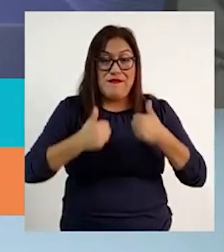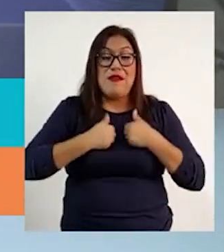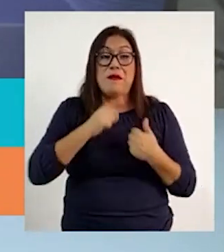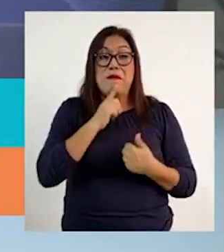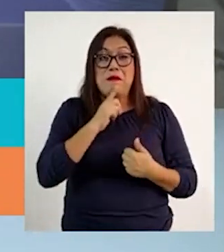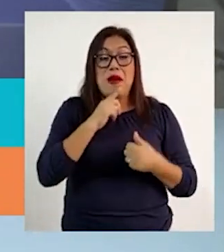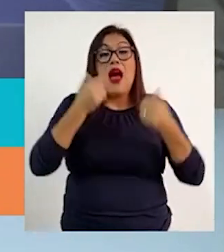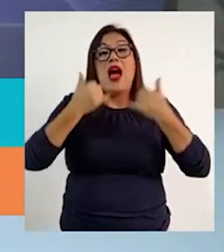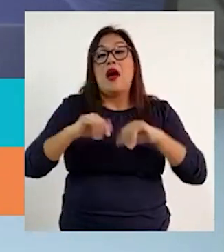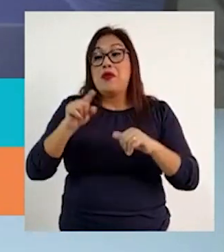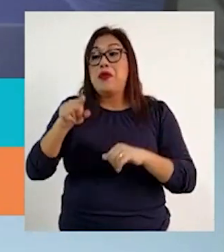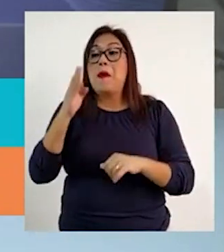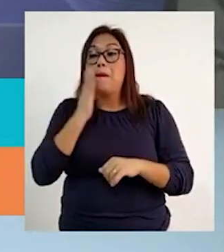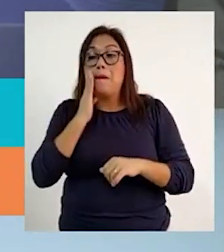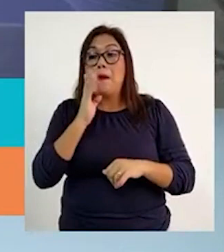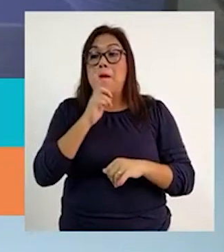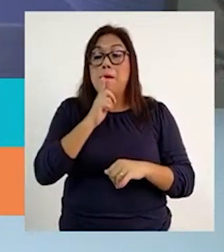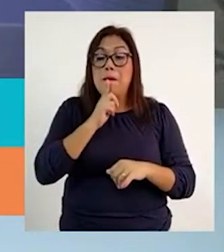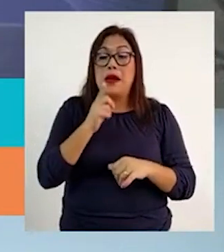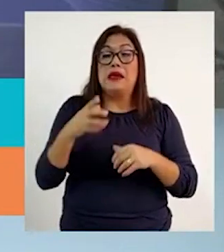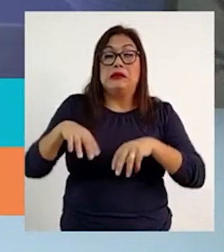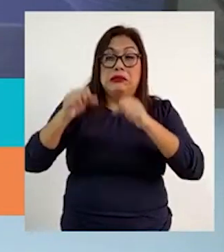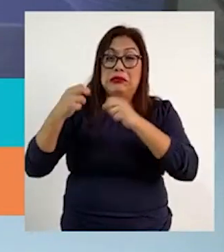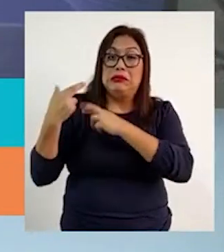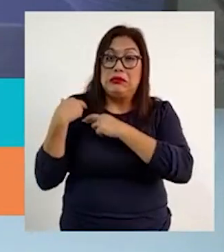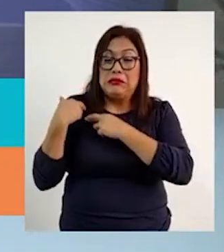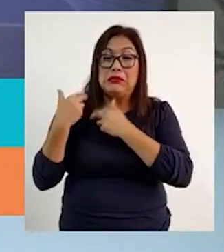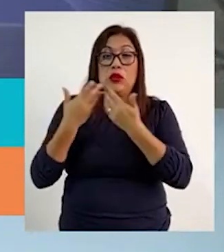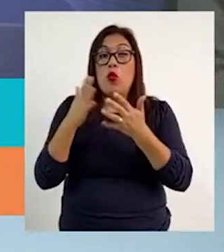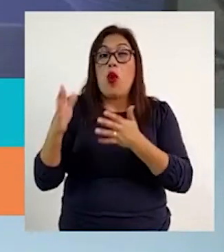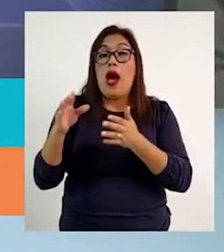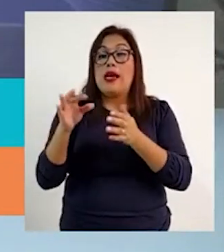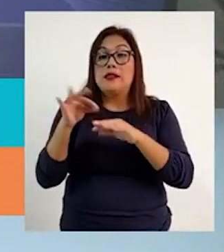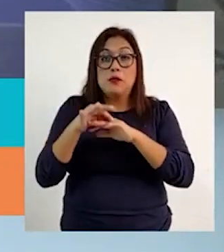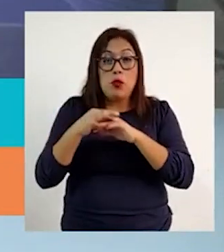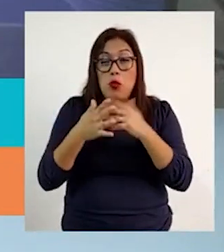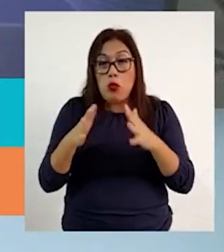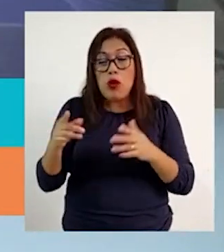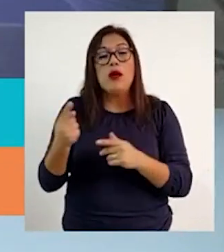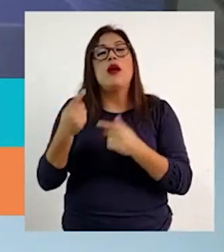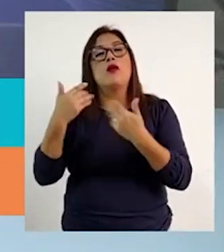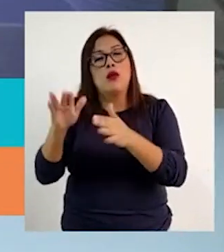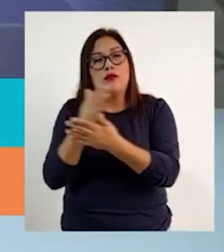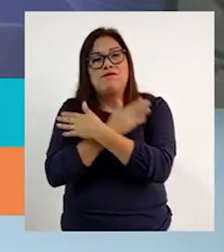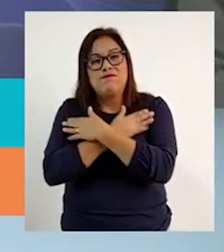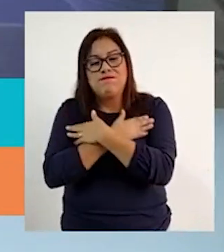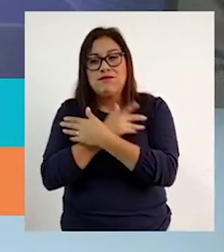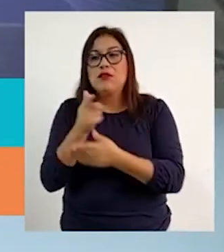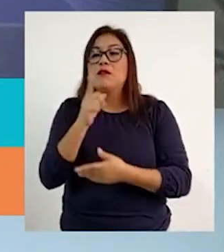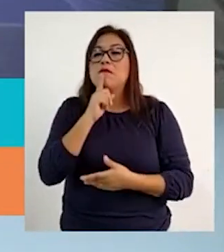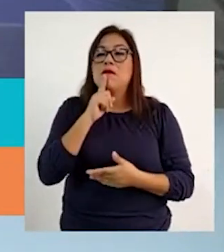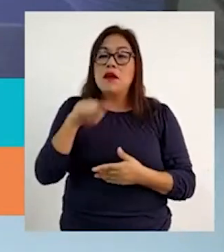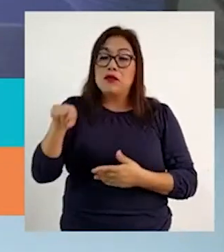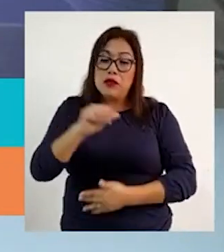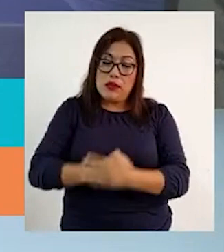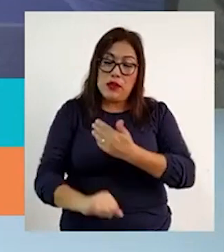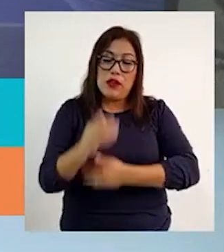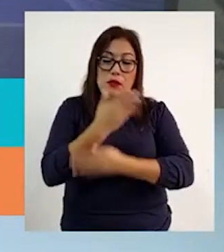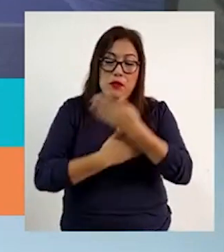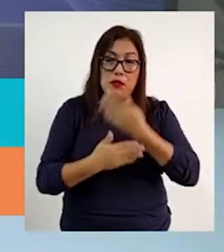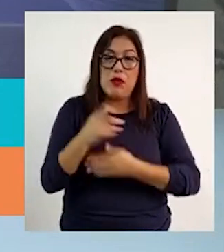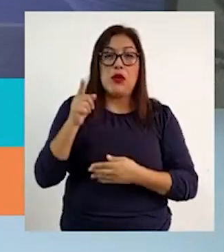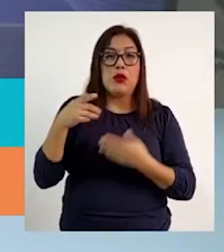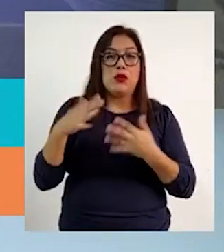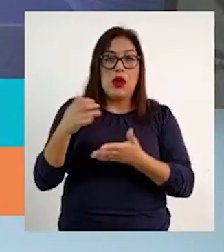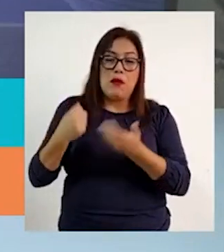mamás. Y un especial saludo a todos los papis que tienen hijos con discapacidad, que apuestan por el paradeporte,